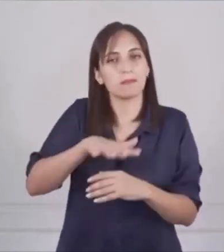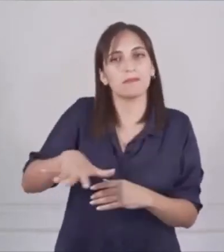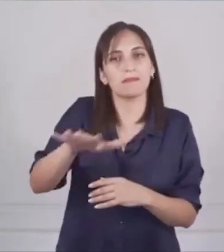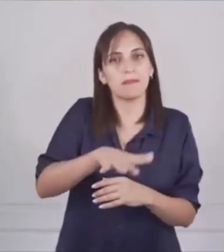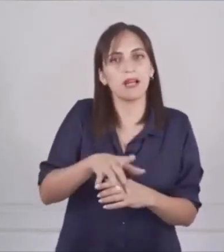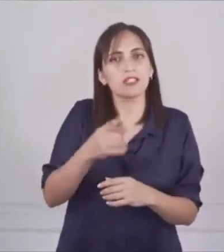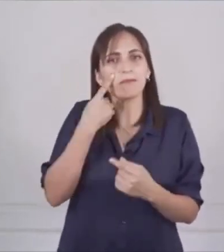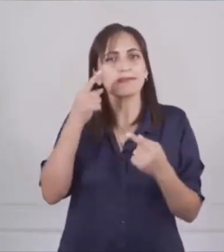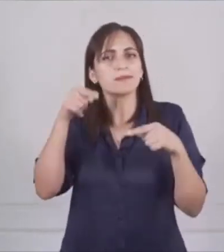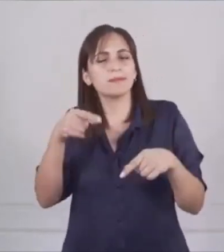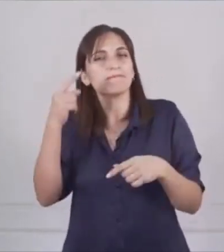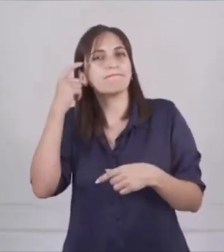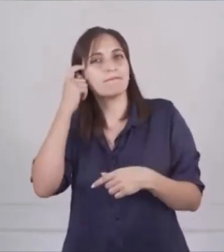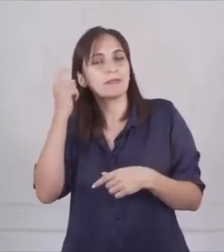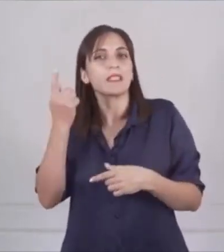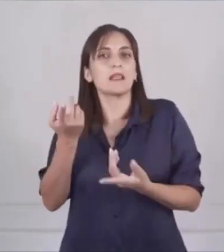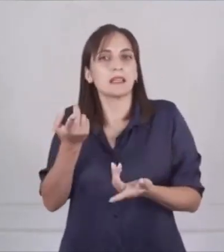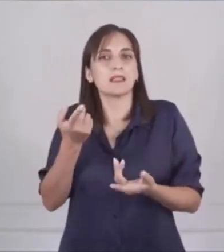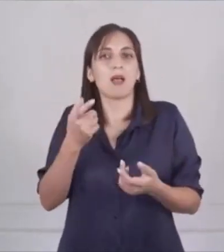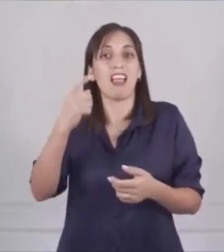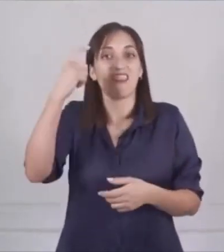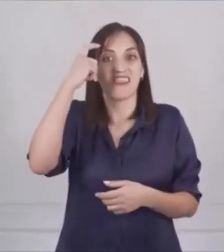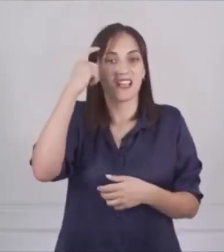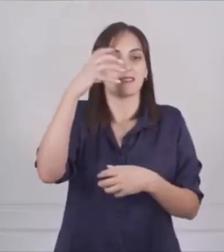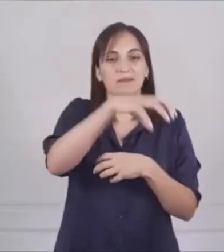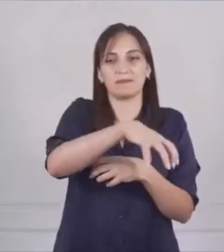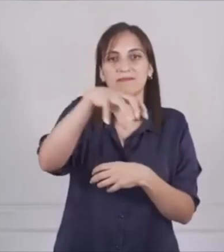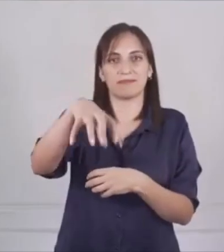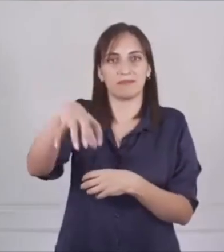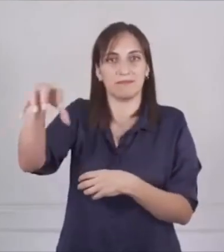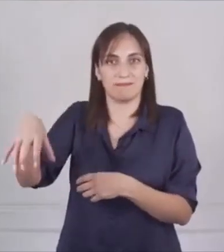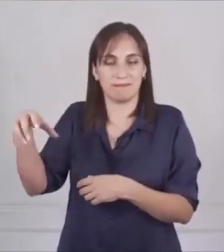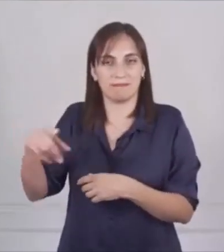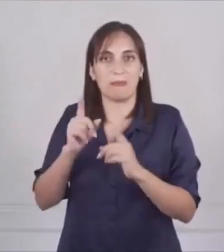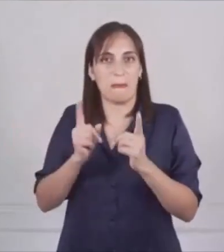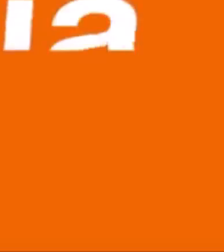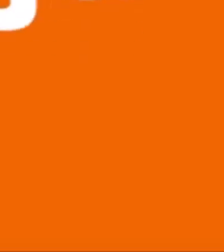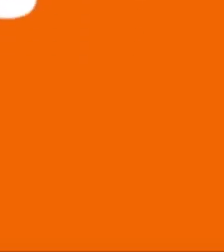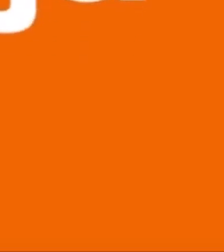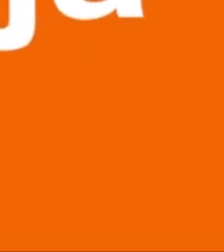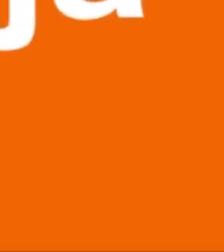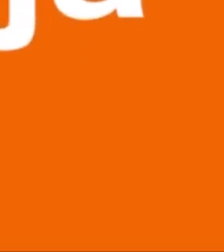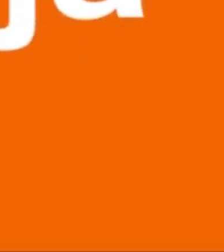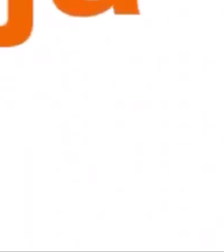y se buscará llegar a 10 cocinas descentralizadas y manejadas por los mismos vecinos.